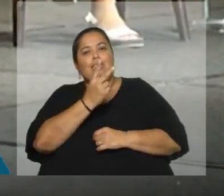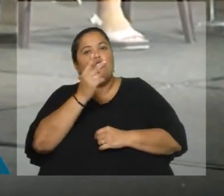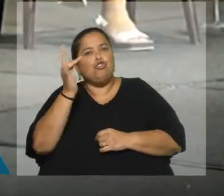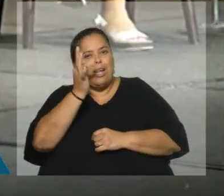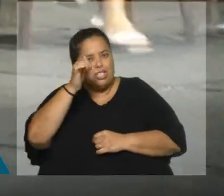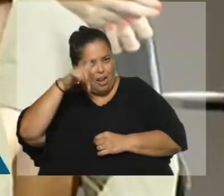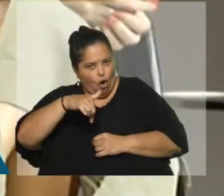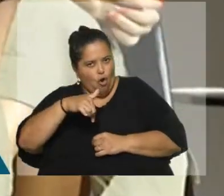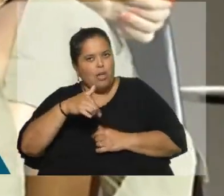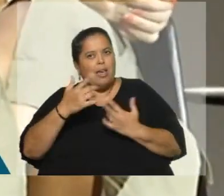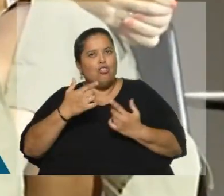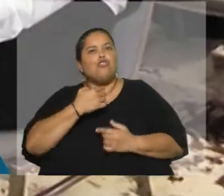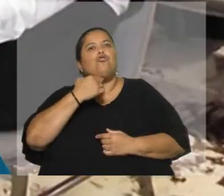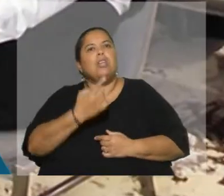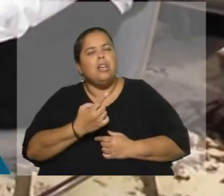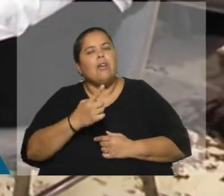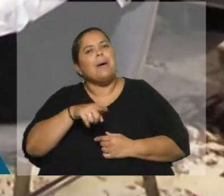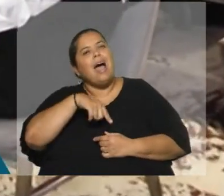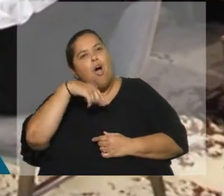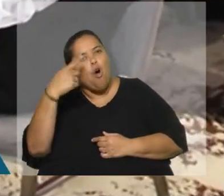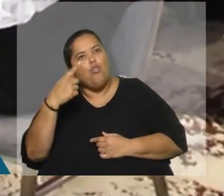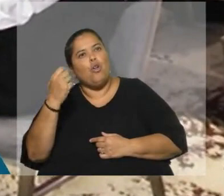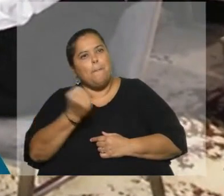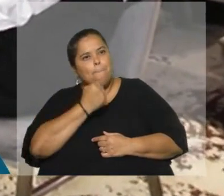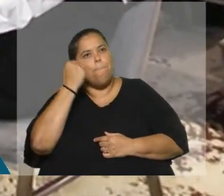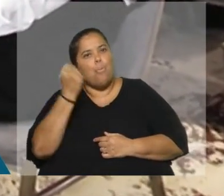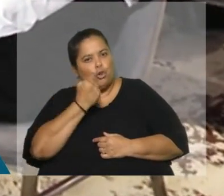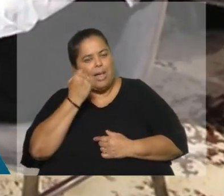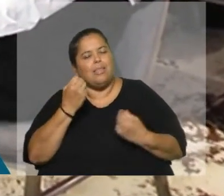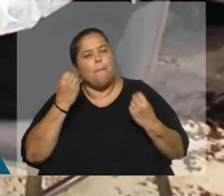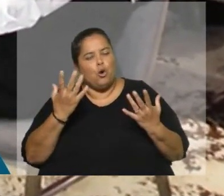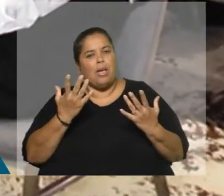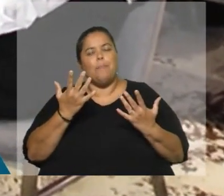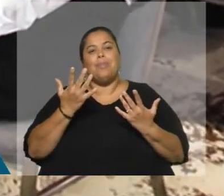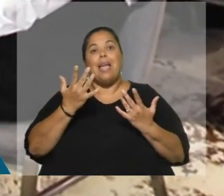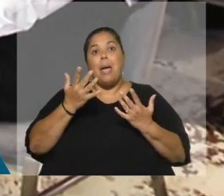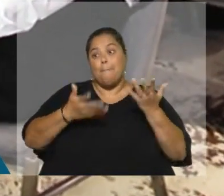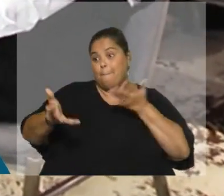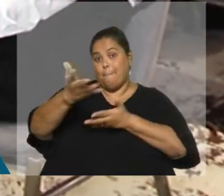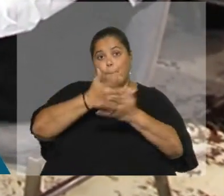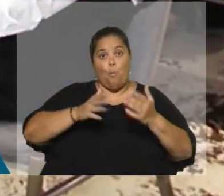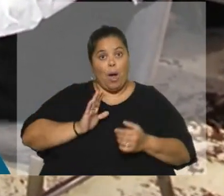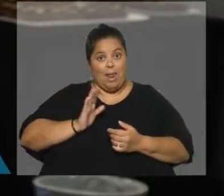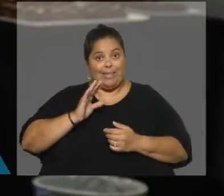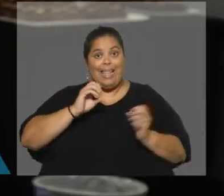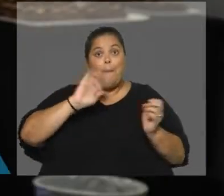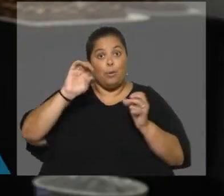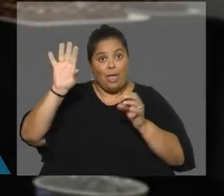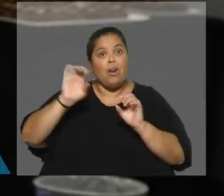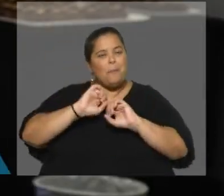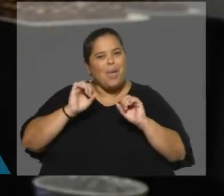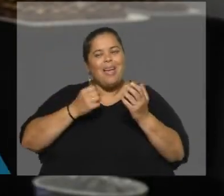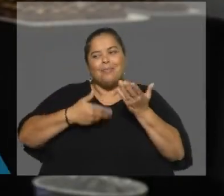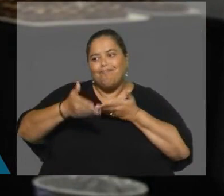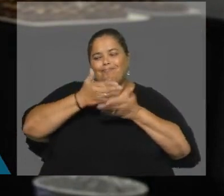sirven también para algo que no es menor, y es que entre las exportadoras intercambian experiencias. Porque pese a que